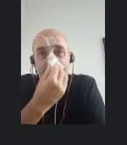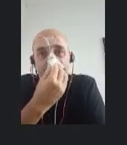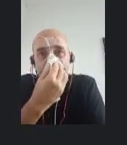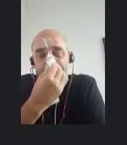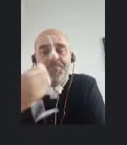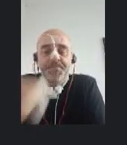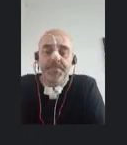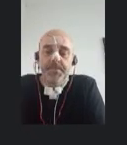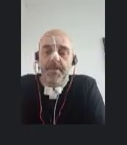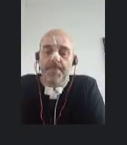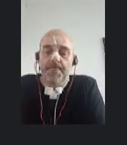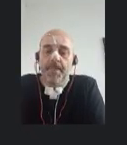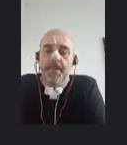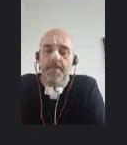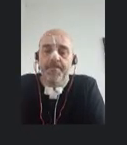Gabriel. Bueno, hola a todos.